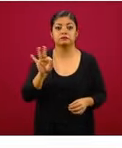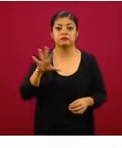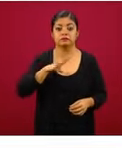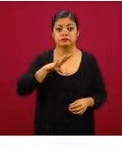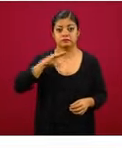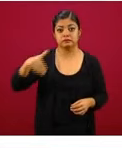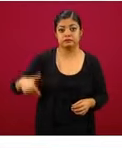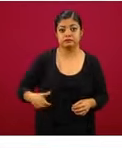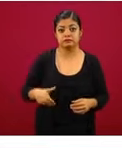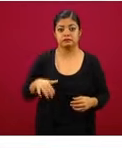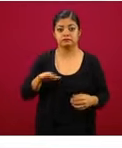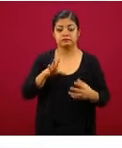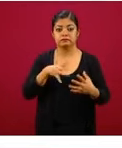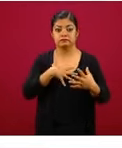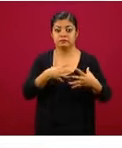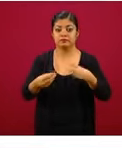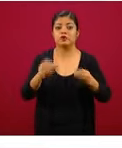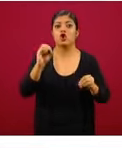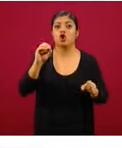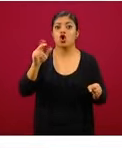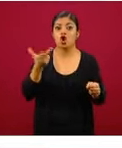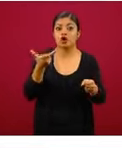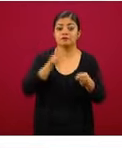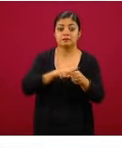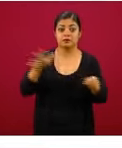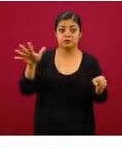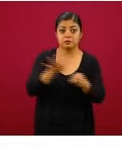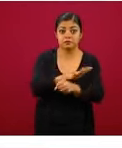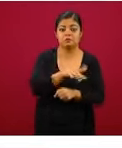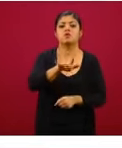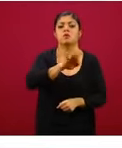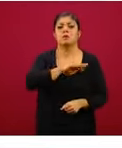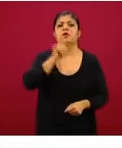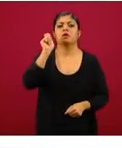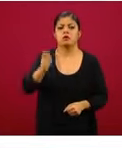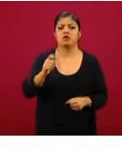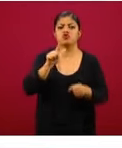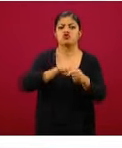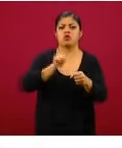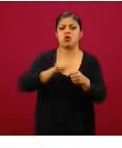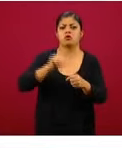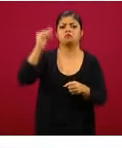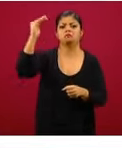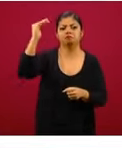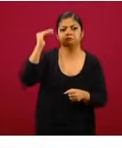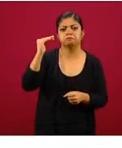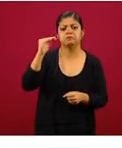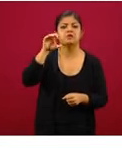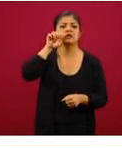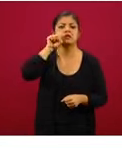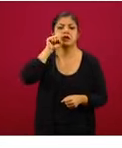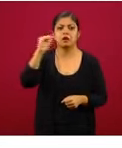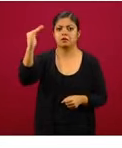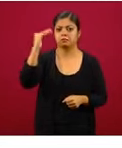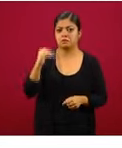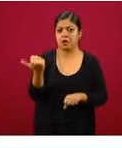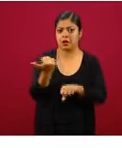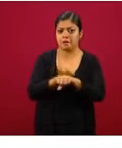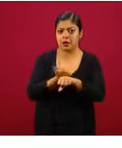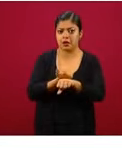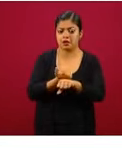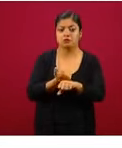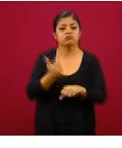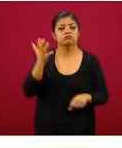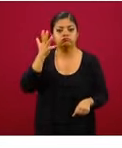contagiar o de saturación de hospitales, podrán ir bajando las escalas de los colores, un naranja, un amarillo y en